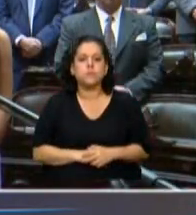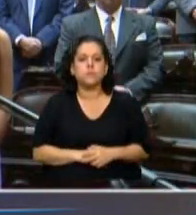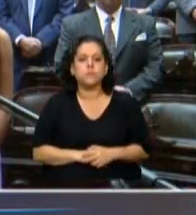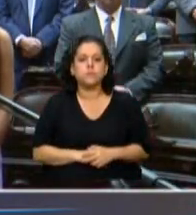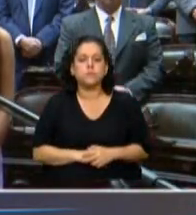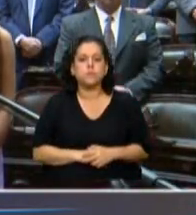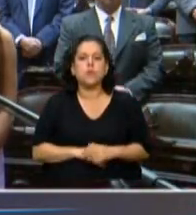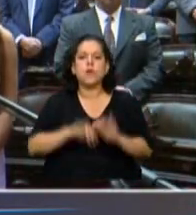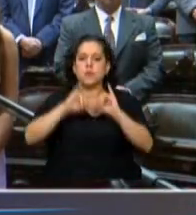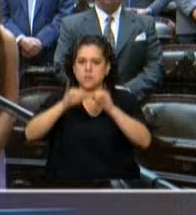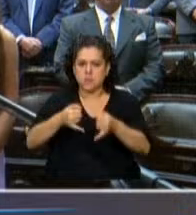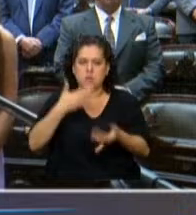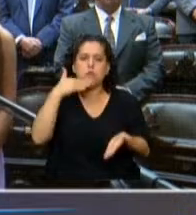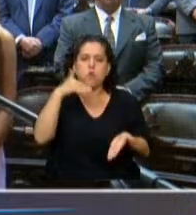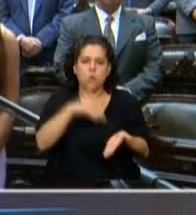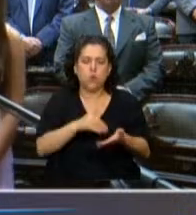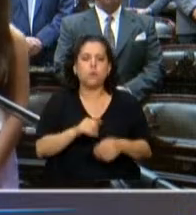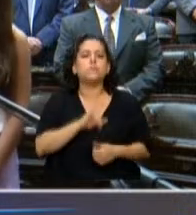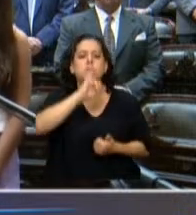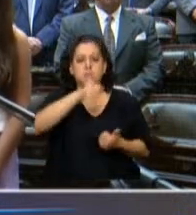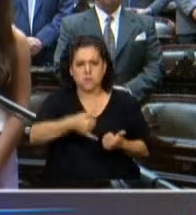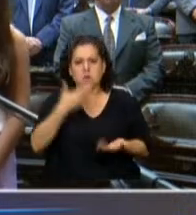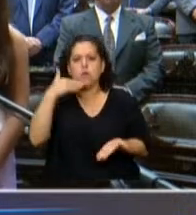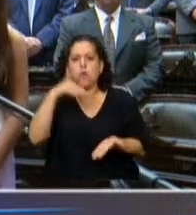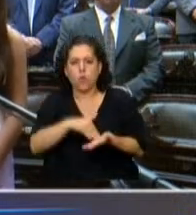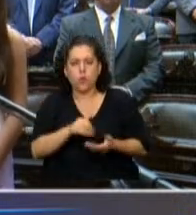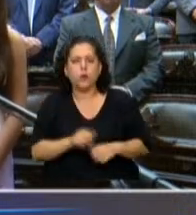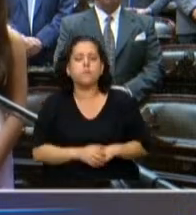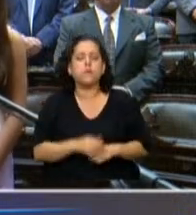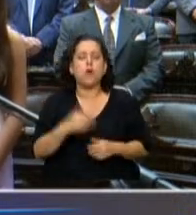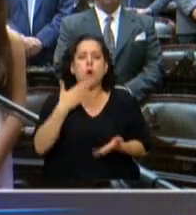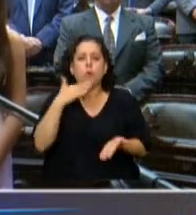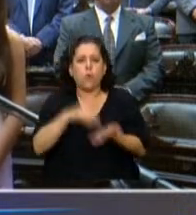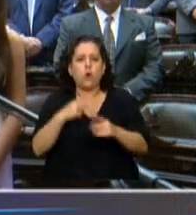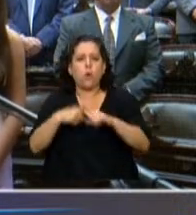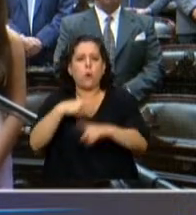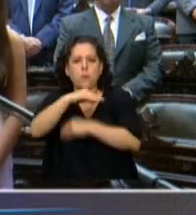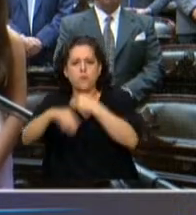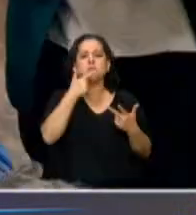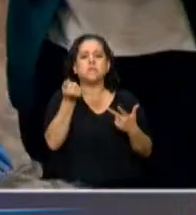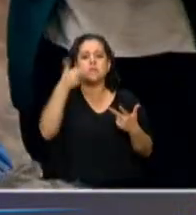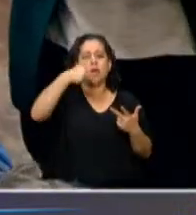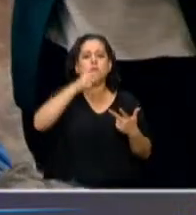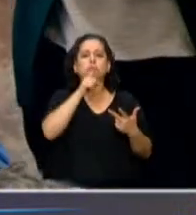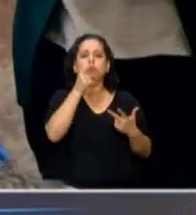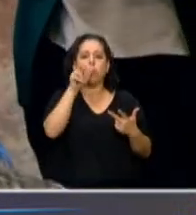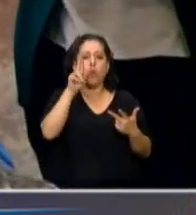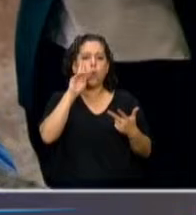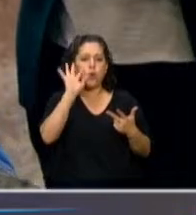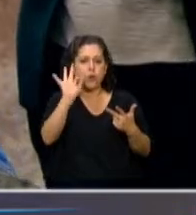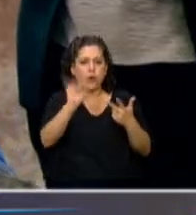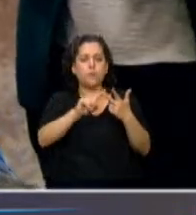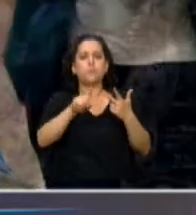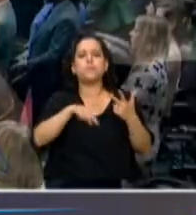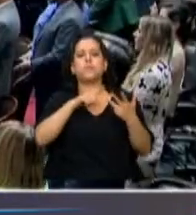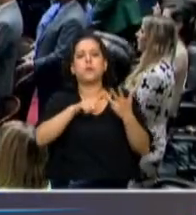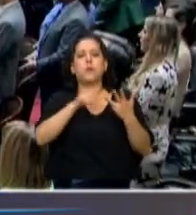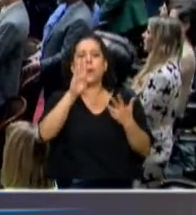la presidencia de cada una de las comisiones implica no solamente una responsabilidad y también una autoridad,